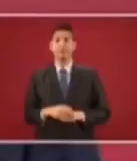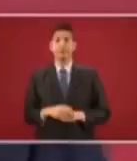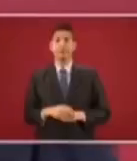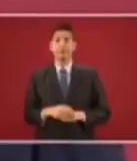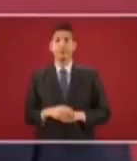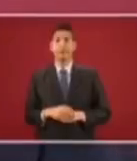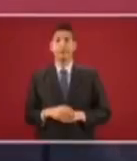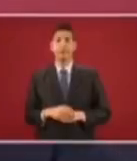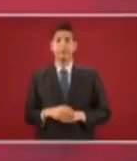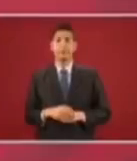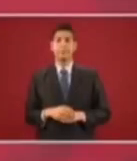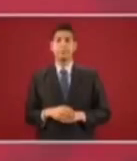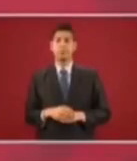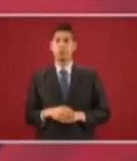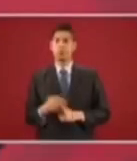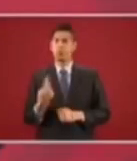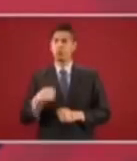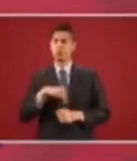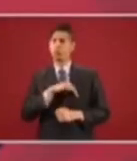Se consiguió